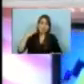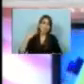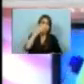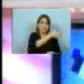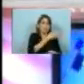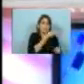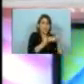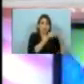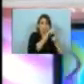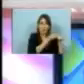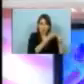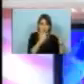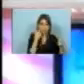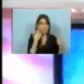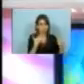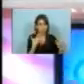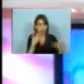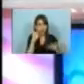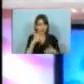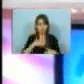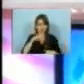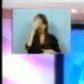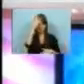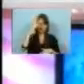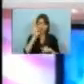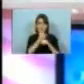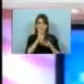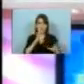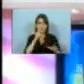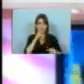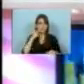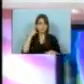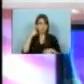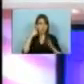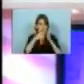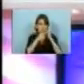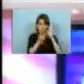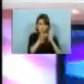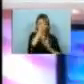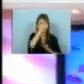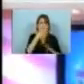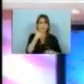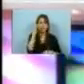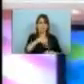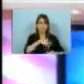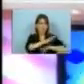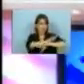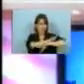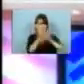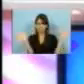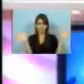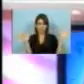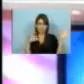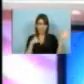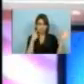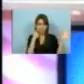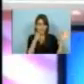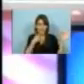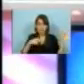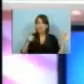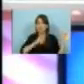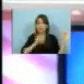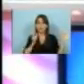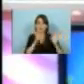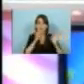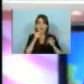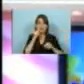un montón. No te vas a guardar nada y va a ser genial. Vas a llegar a grandes picos de rating, porque con esa maleducación que tenés, nadie se va a animar a contestarte,